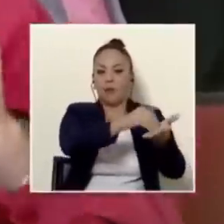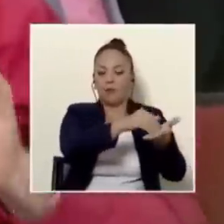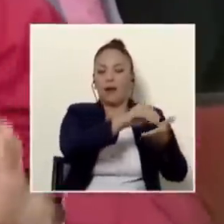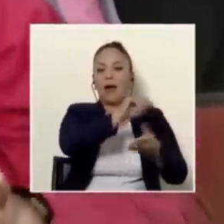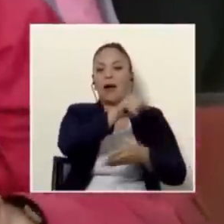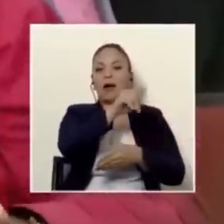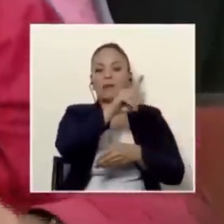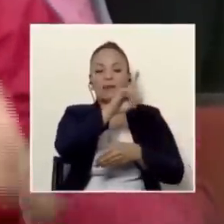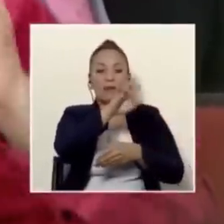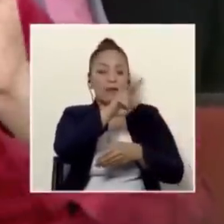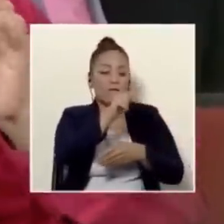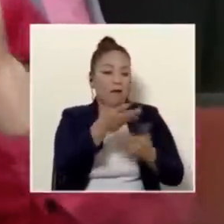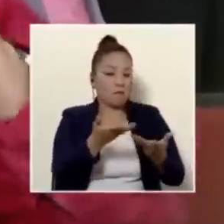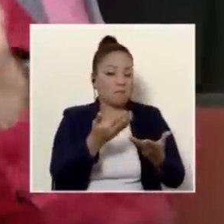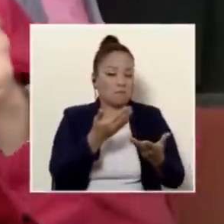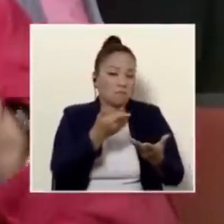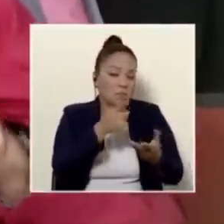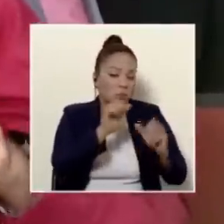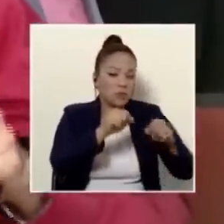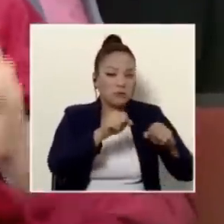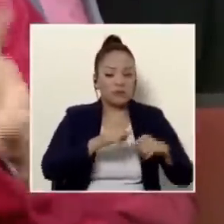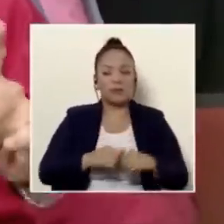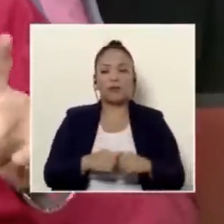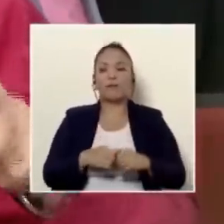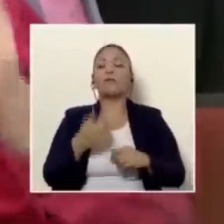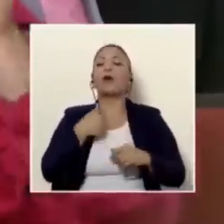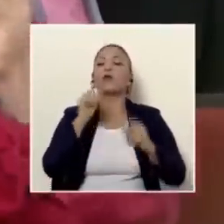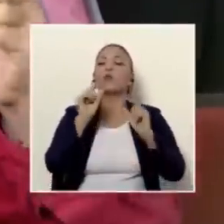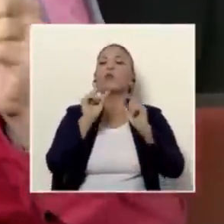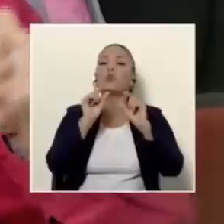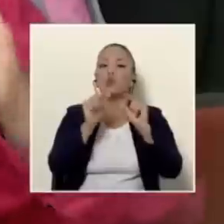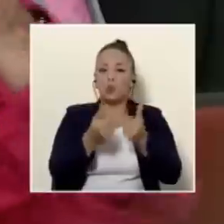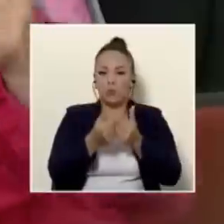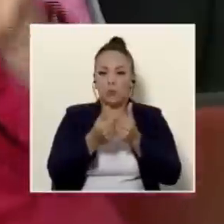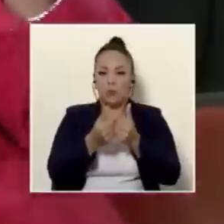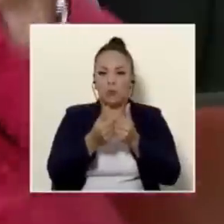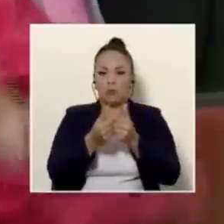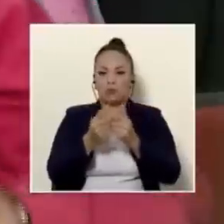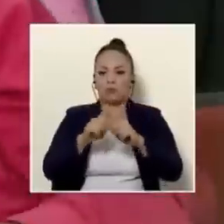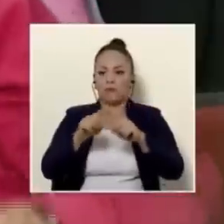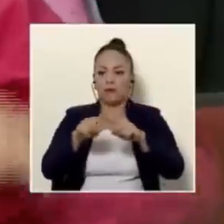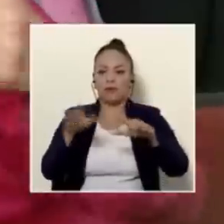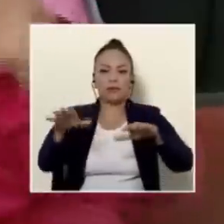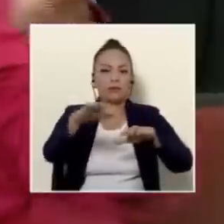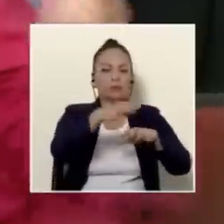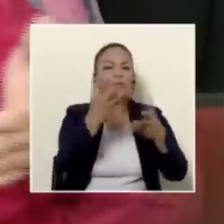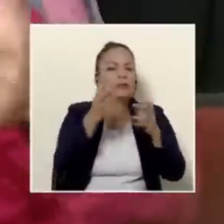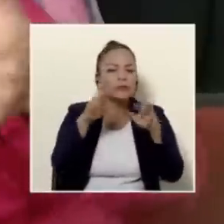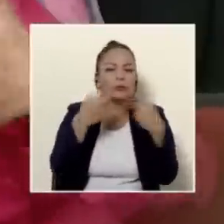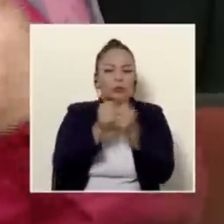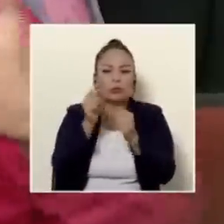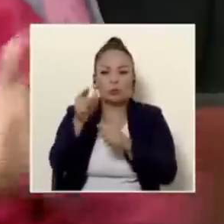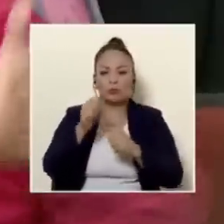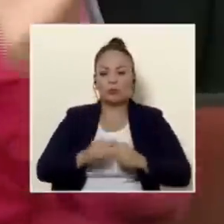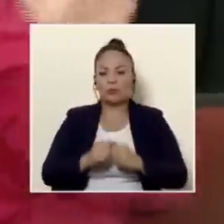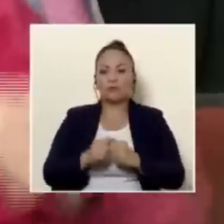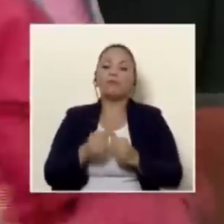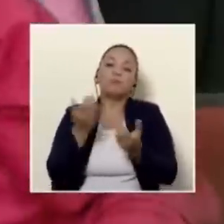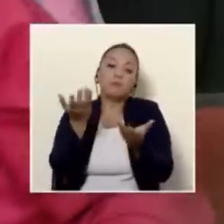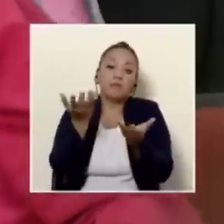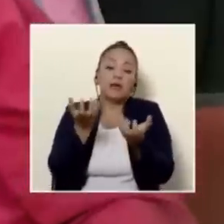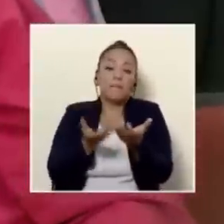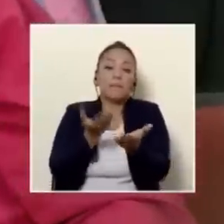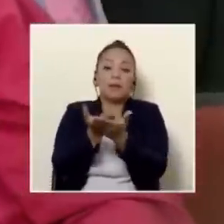Eso sería una posibilidad. Y hay un grupo multisectorial de Limón que desea reunirse con usted porque quiere